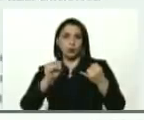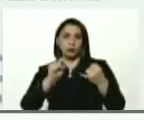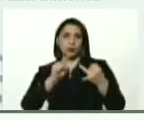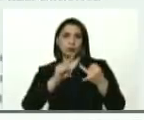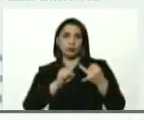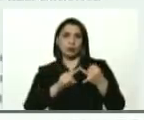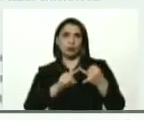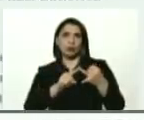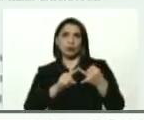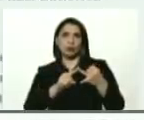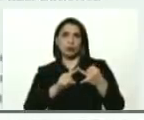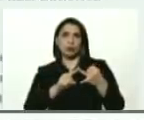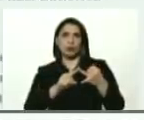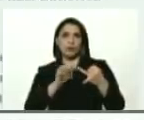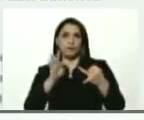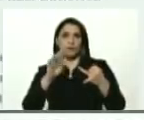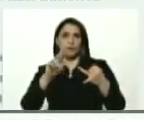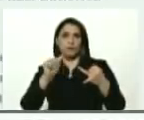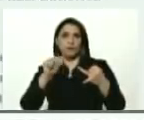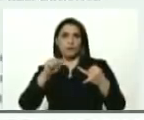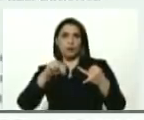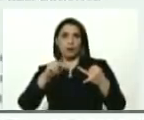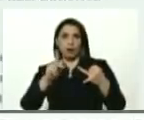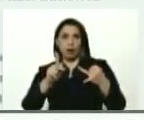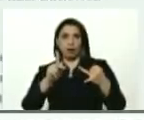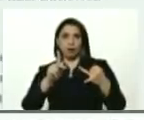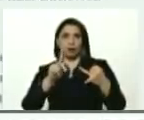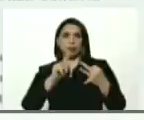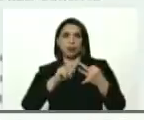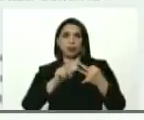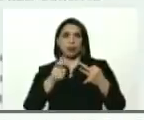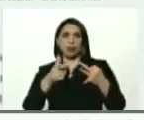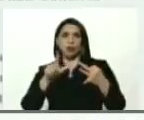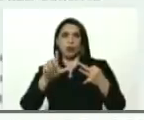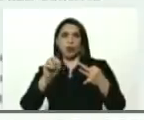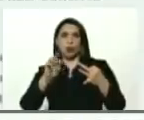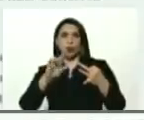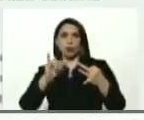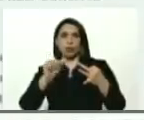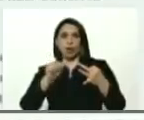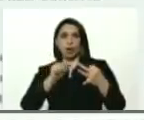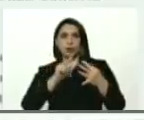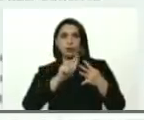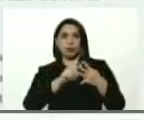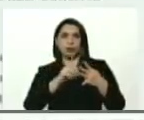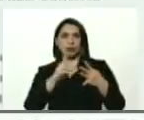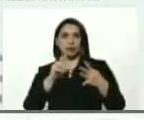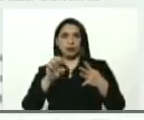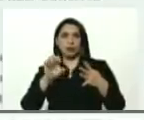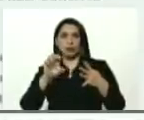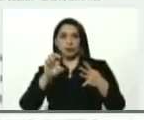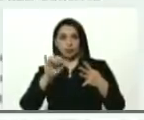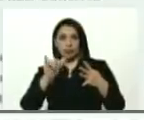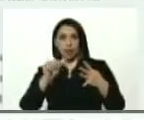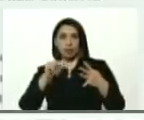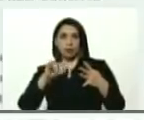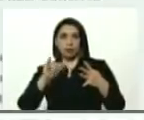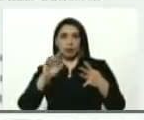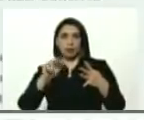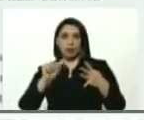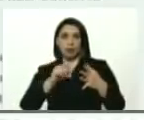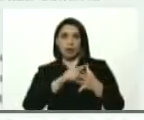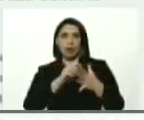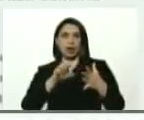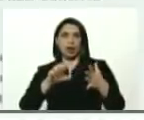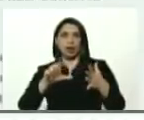Fuenmayor Toro, Frank Antero Pic Durán, Gloria Adelaida Muñoz, Deyanira Briceño y Eleusis